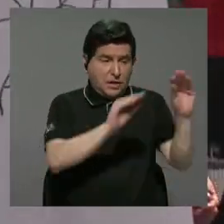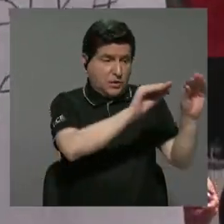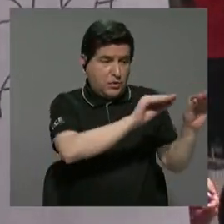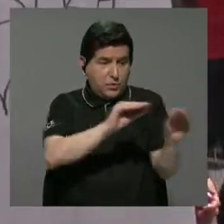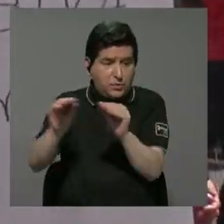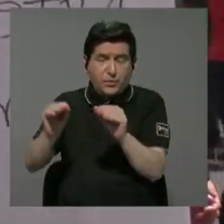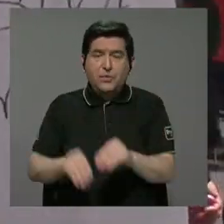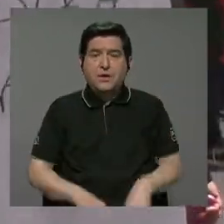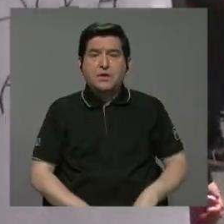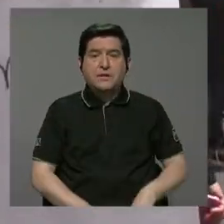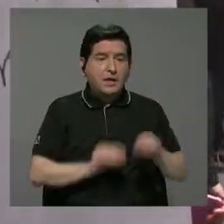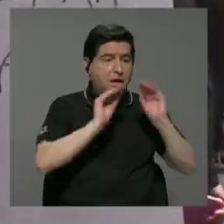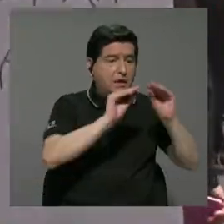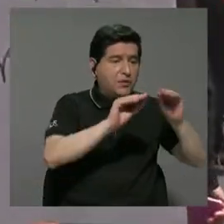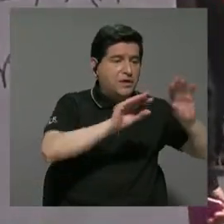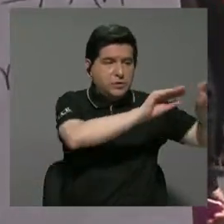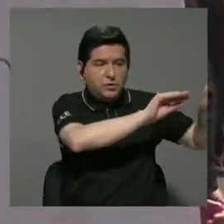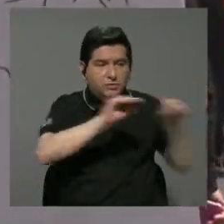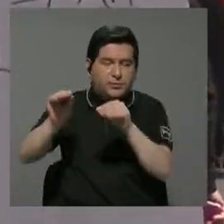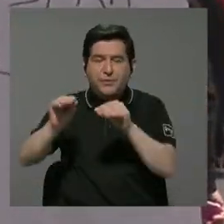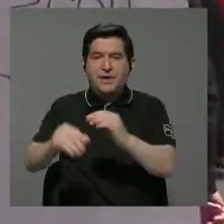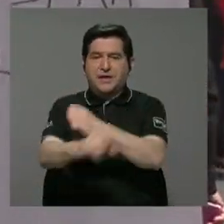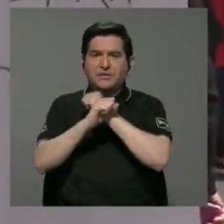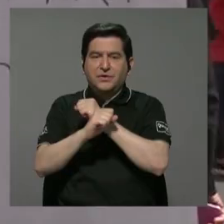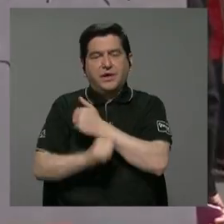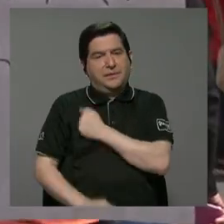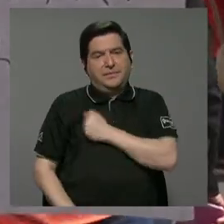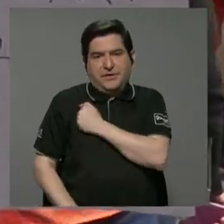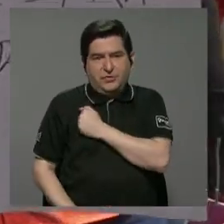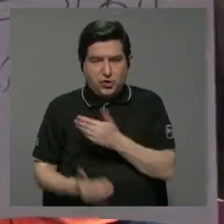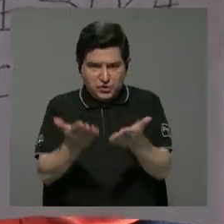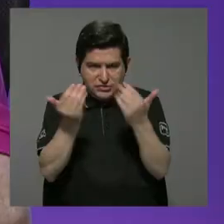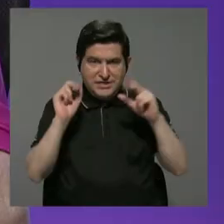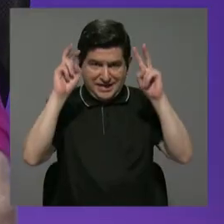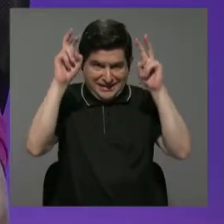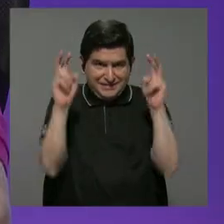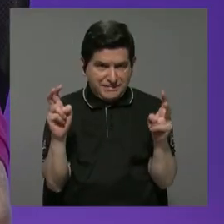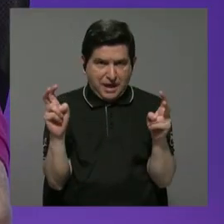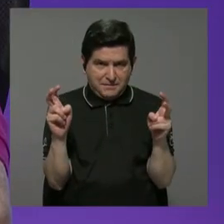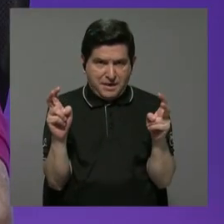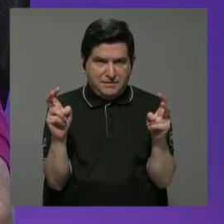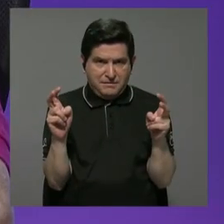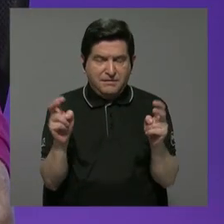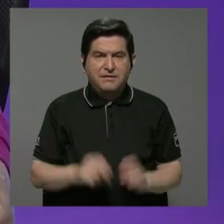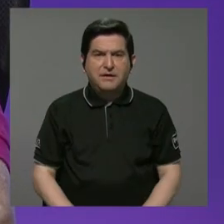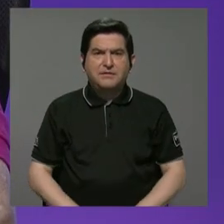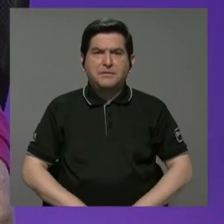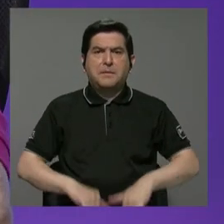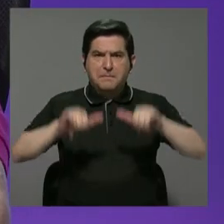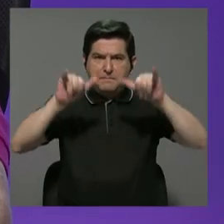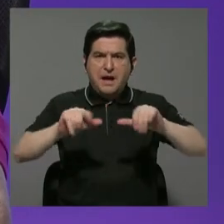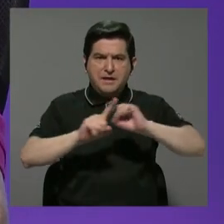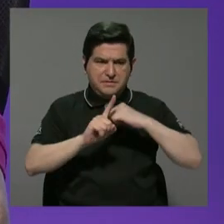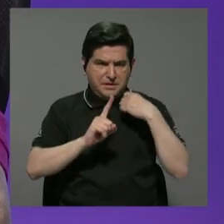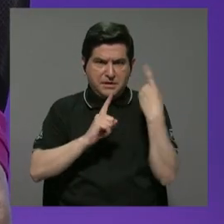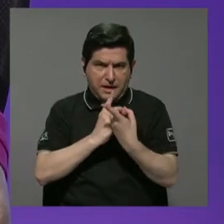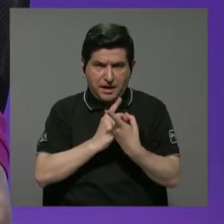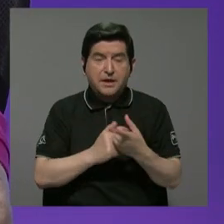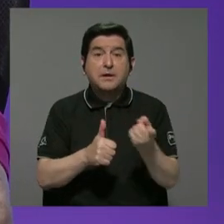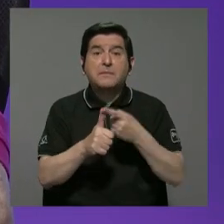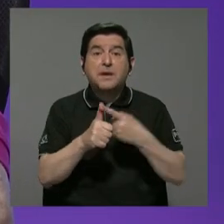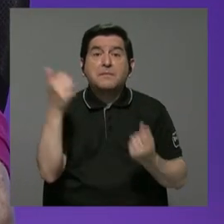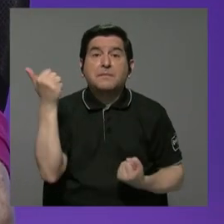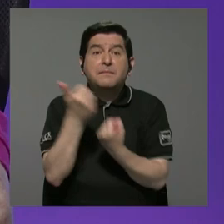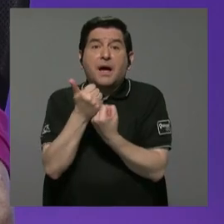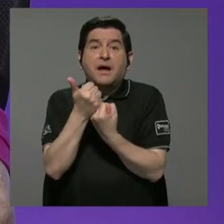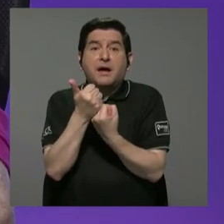la educación a la seguridad. Discúlpenme, si quieren un tema de estabilidad social, lo primero que deben